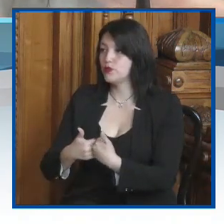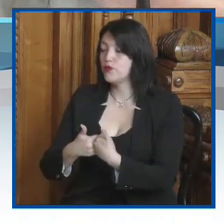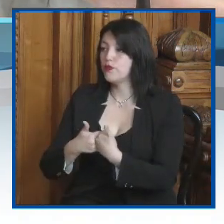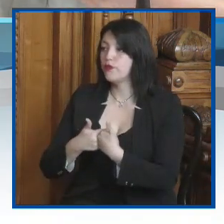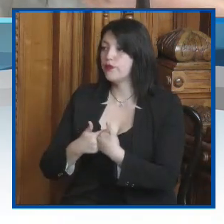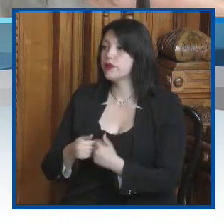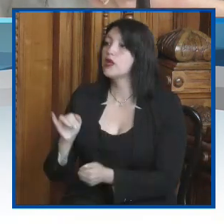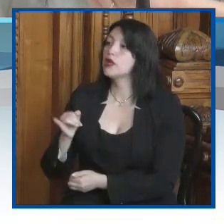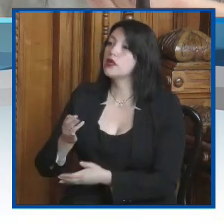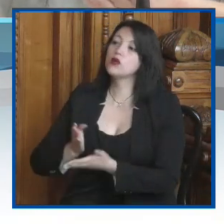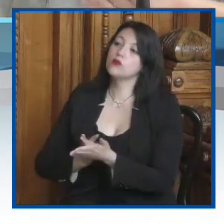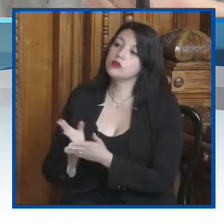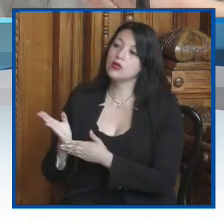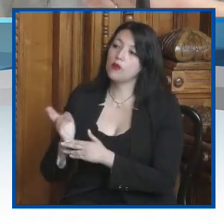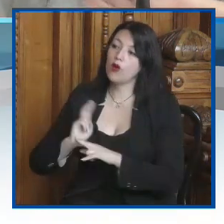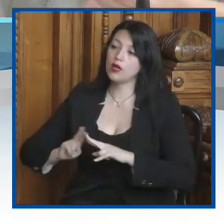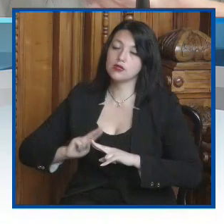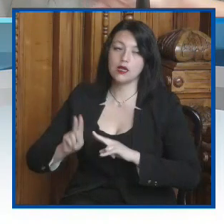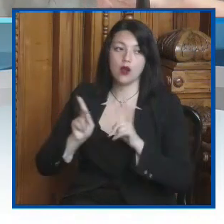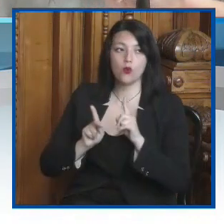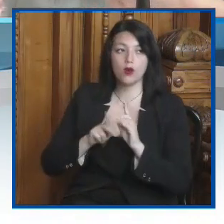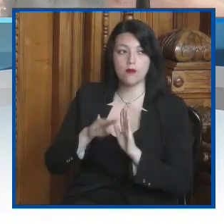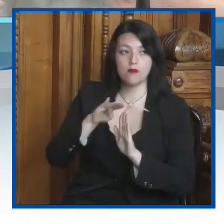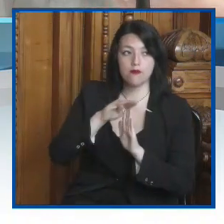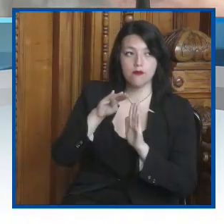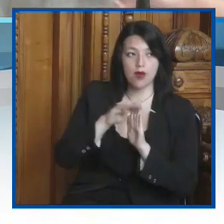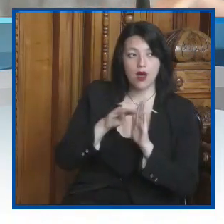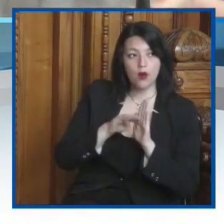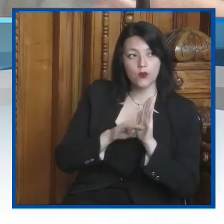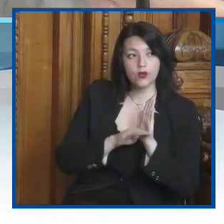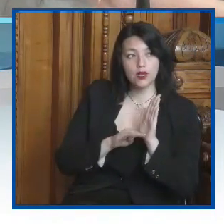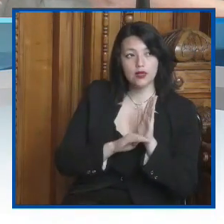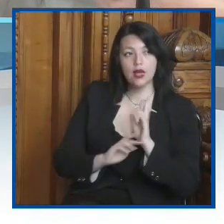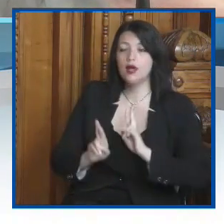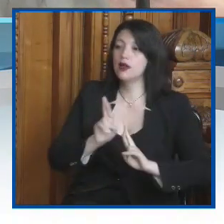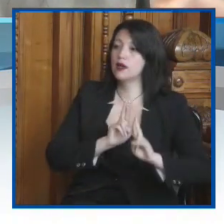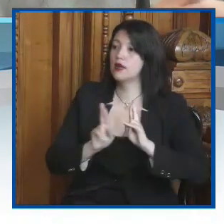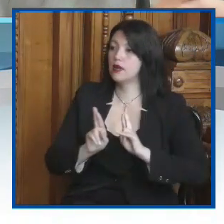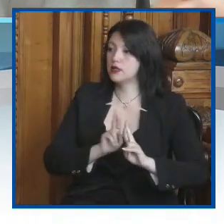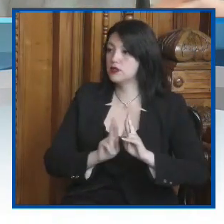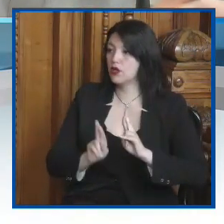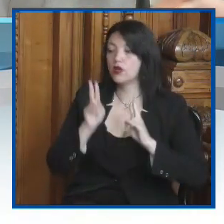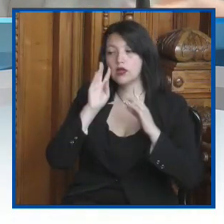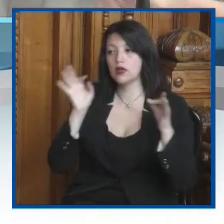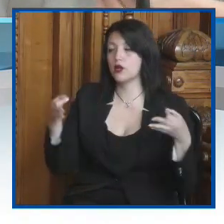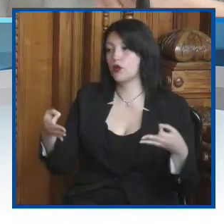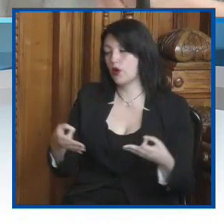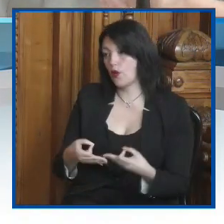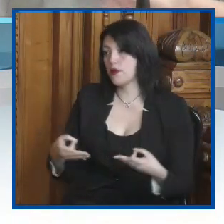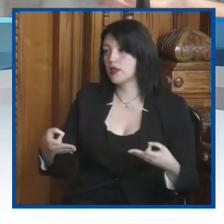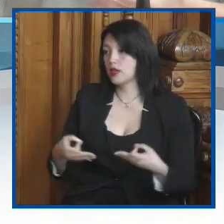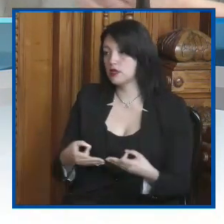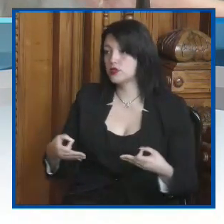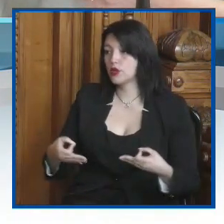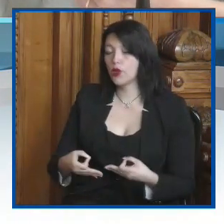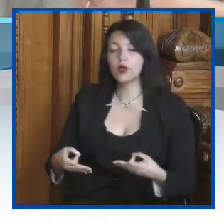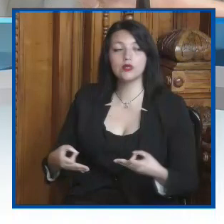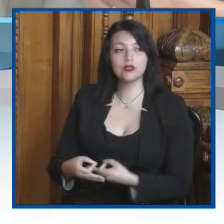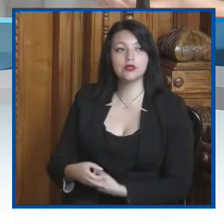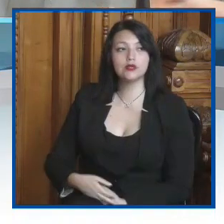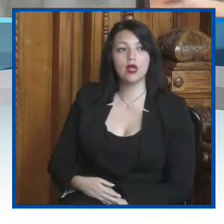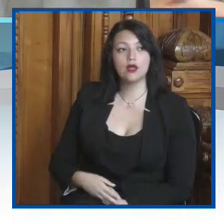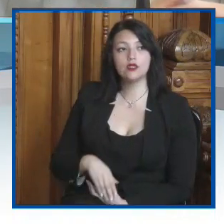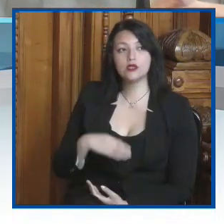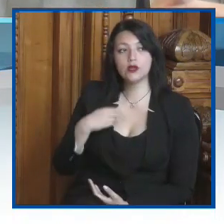sí empezamos a establecer determinadas pautas de redacción o recomendaciones de redacción en cuanto al